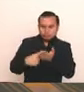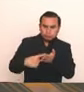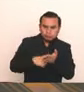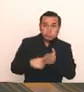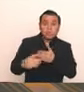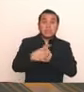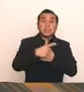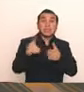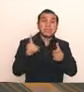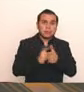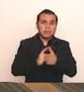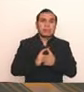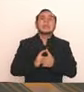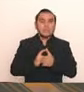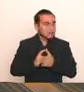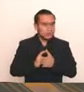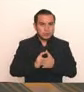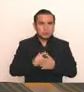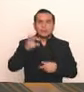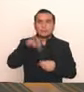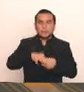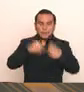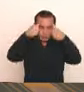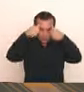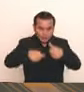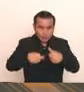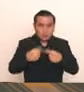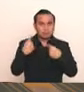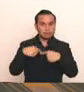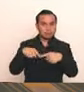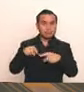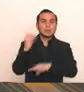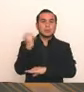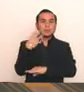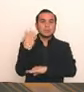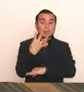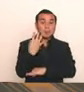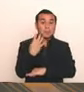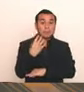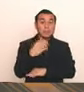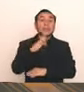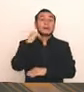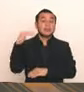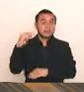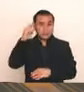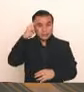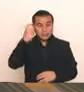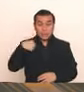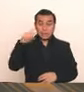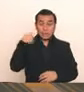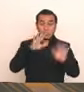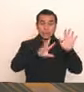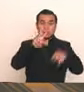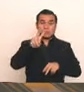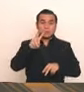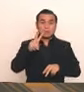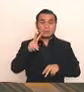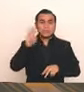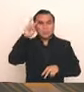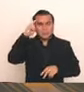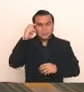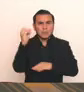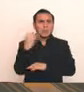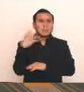aprobaríamos no la renovación del decreto de emergencia nacional sabían que decía ayer a las 12 de la noche sabían que la emergencia real continúa